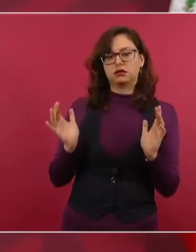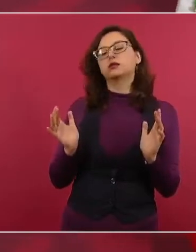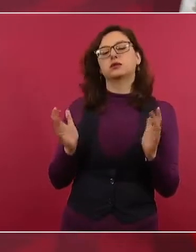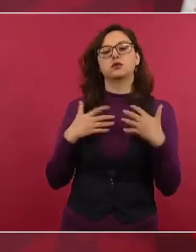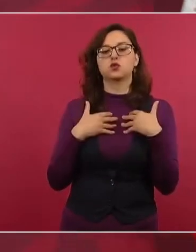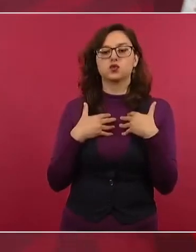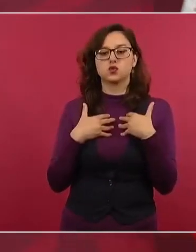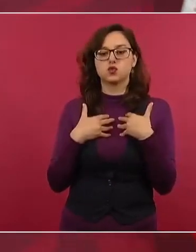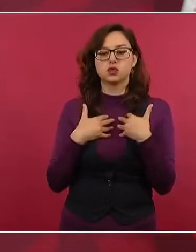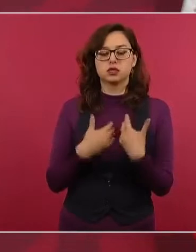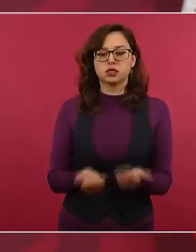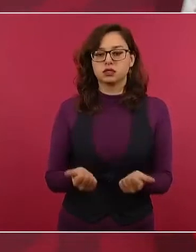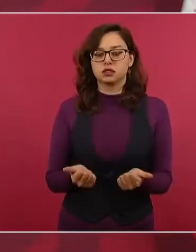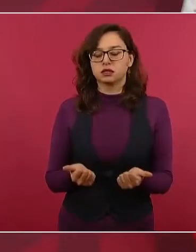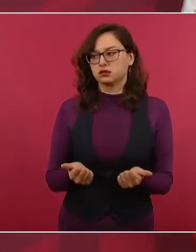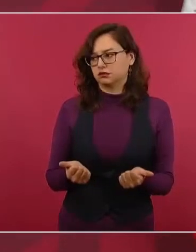decir eso.